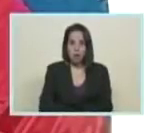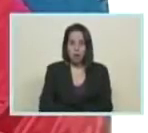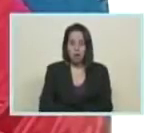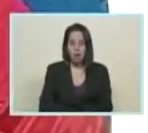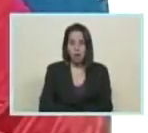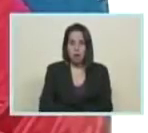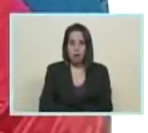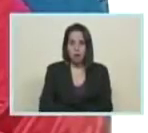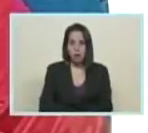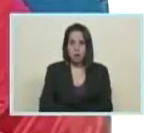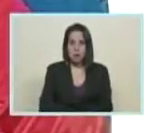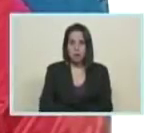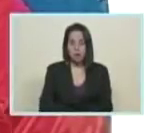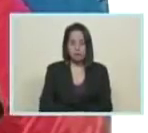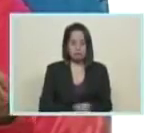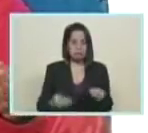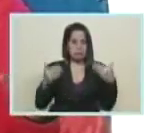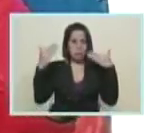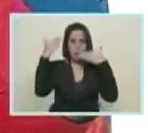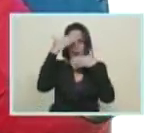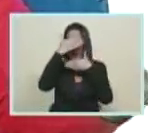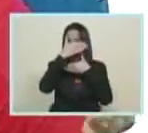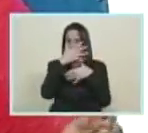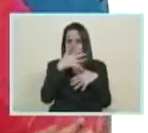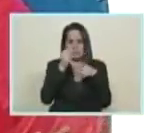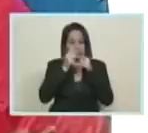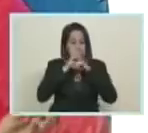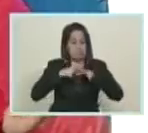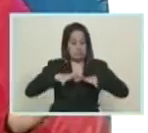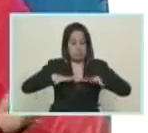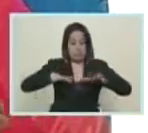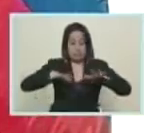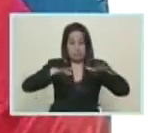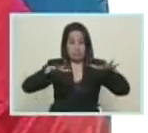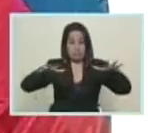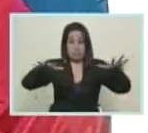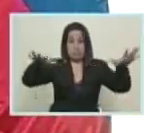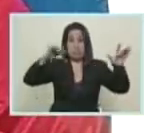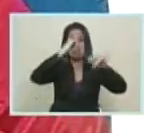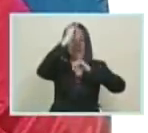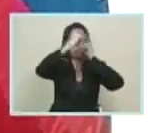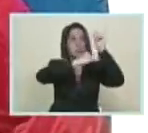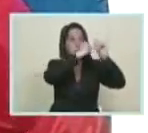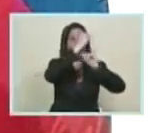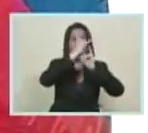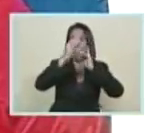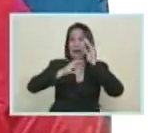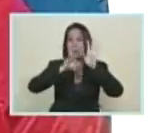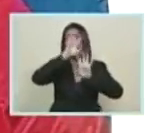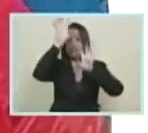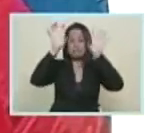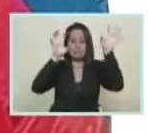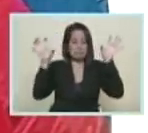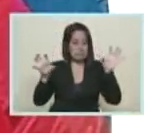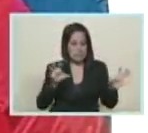Unas verdaderas mafias con ramificaciones hacia los lados, hacia abajo, hacia arriba.